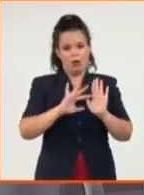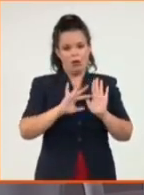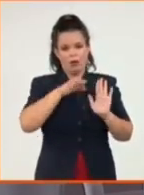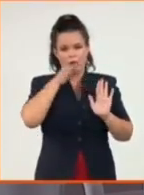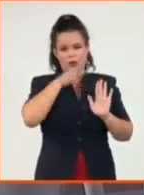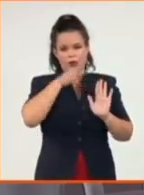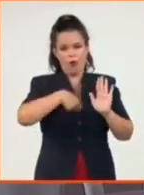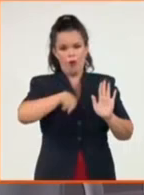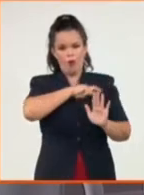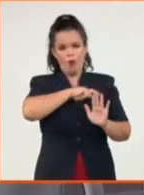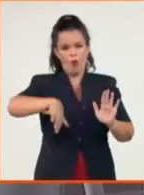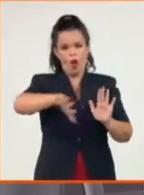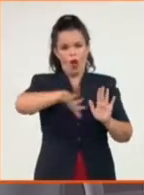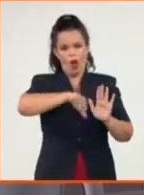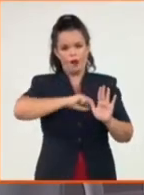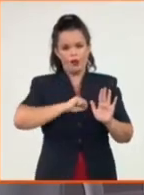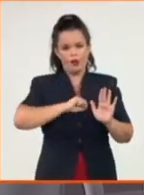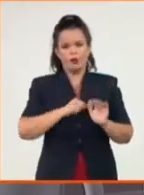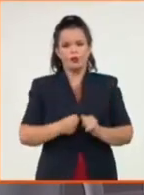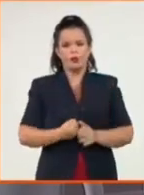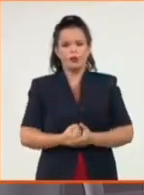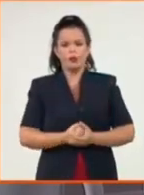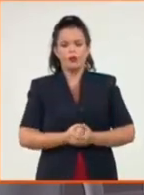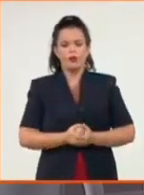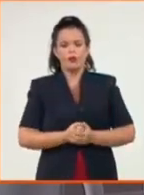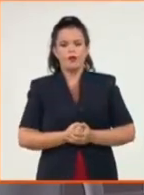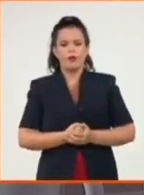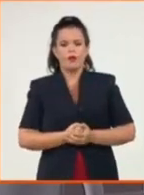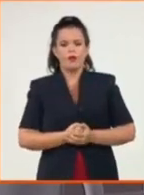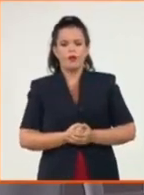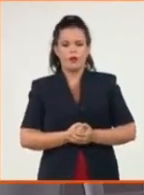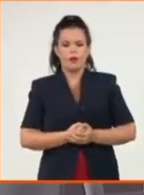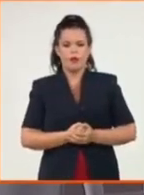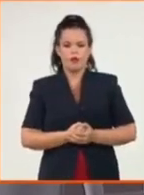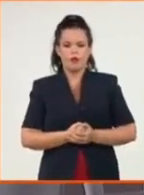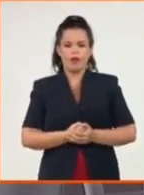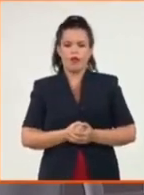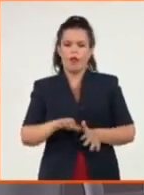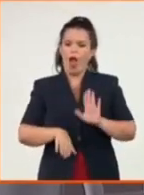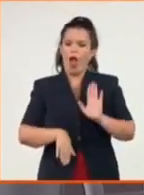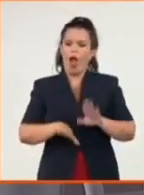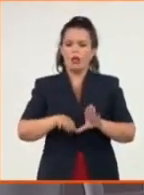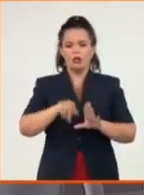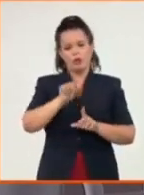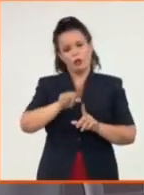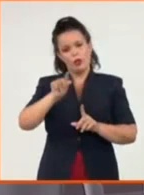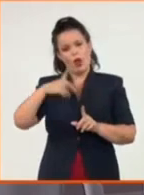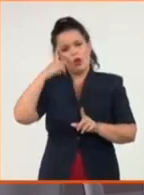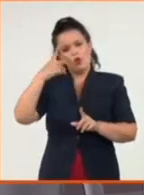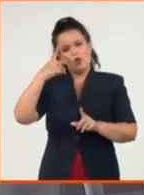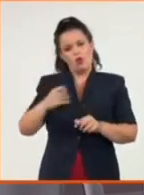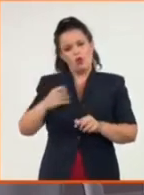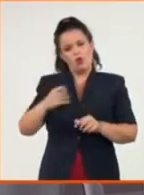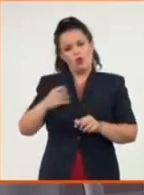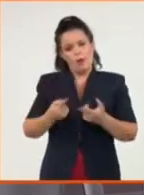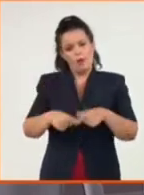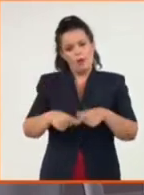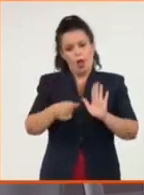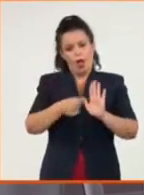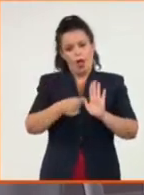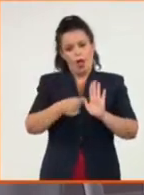no hay muchas sino no se dibuja mucho y hay desconocimiento pero dentro de la medida está a la